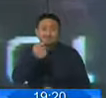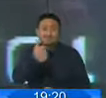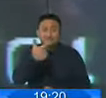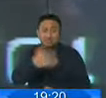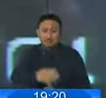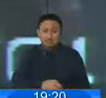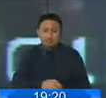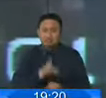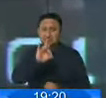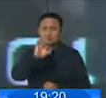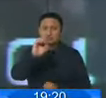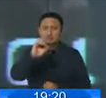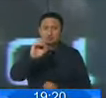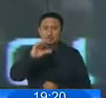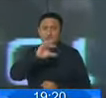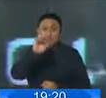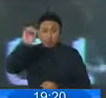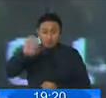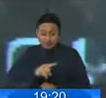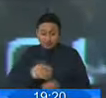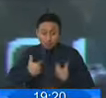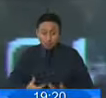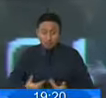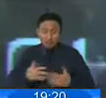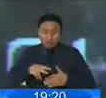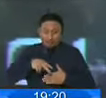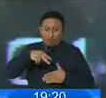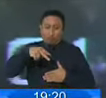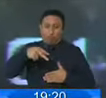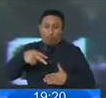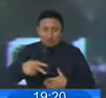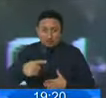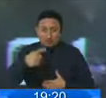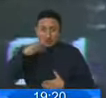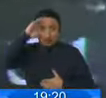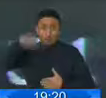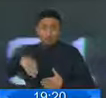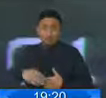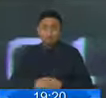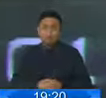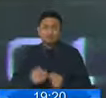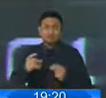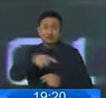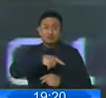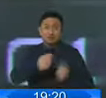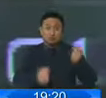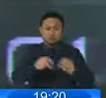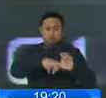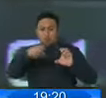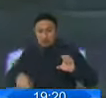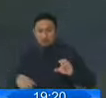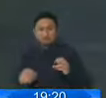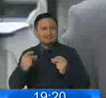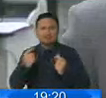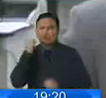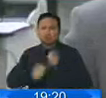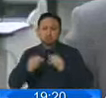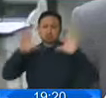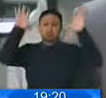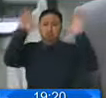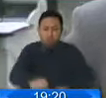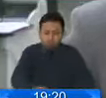el 80% de su cuerpo estaba ya lanzado al vacío. El oficial de la policía que bajó de la patrulla logró